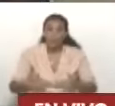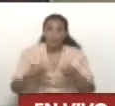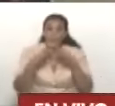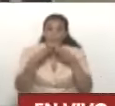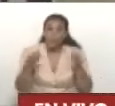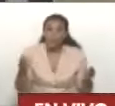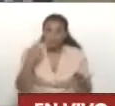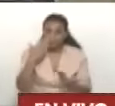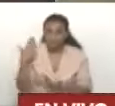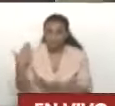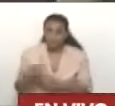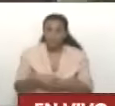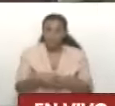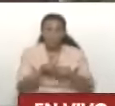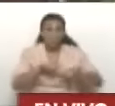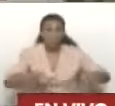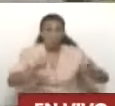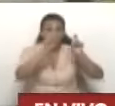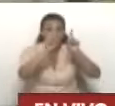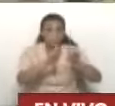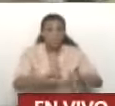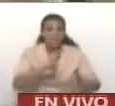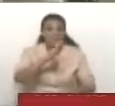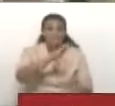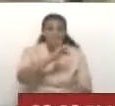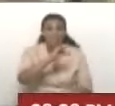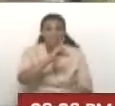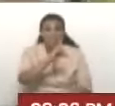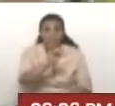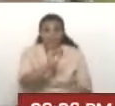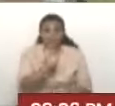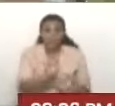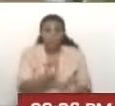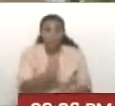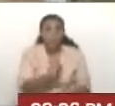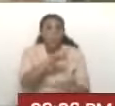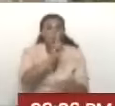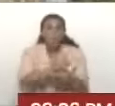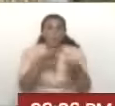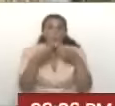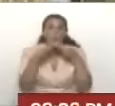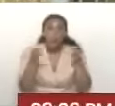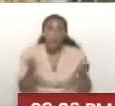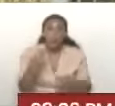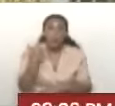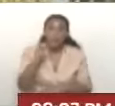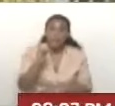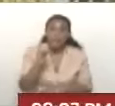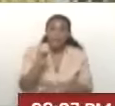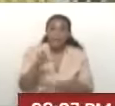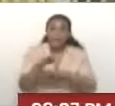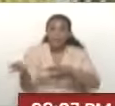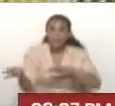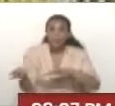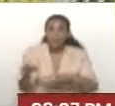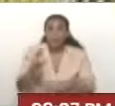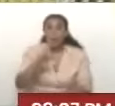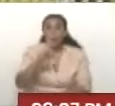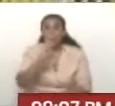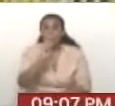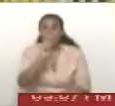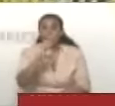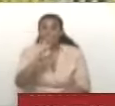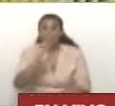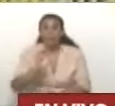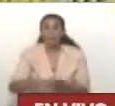en este Centro Diagnóstico Integral Alberto Lovera, el único espacio público de salud que tiene el municipio Urbaneja, que tiene la ciudad de Lechería, donde se ha